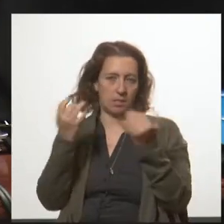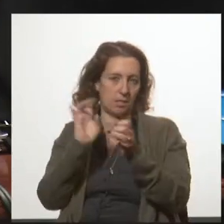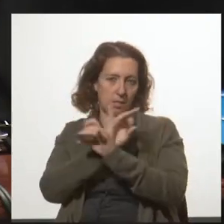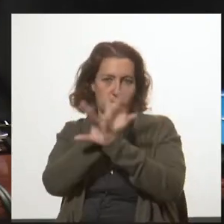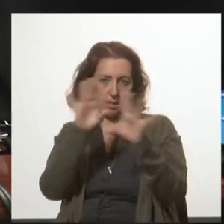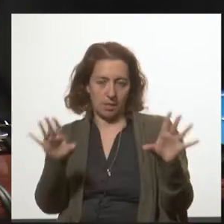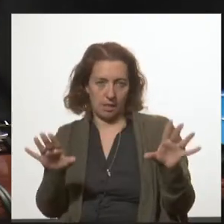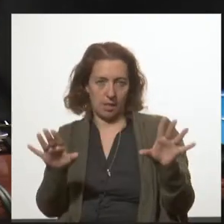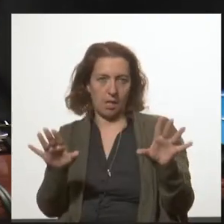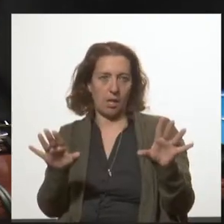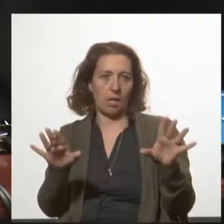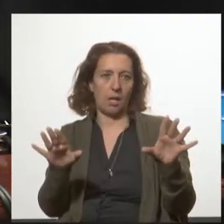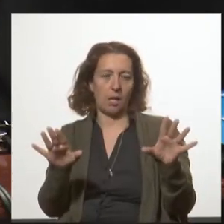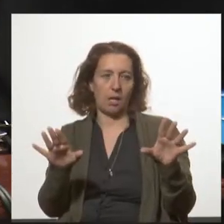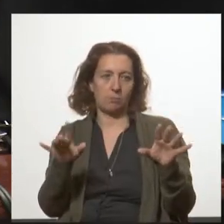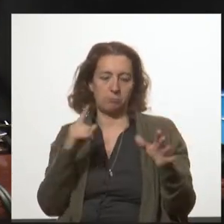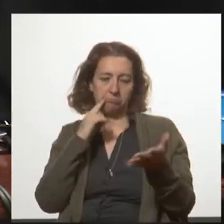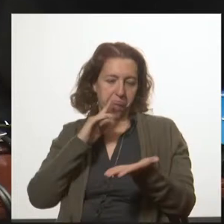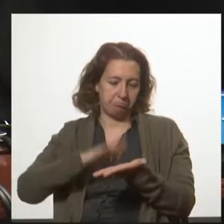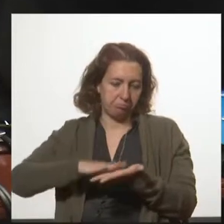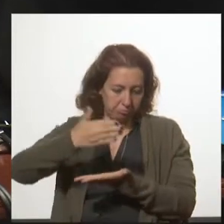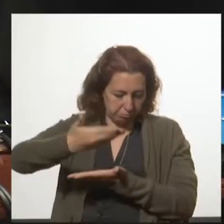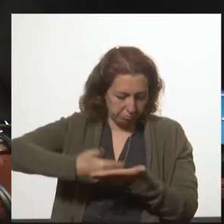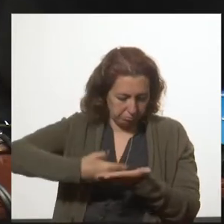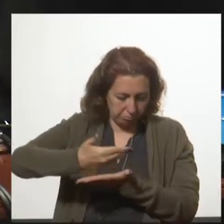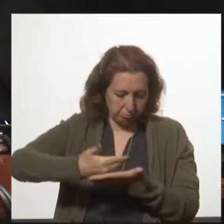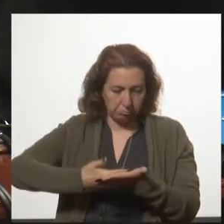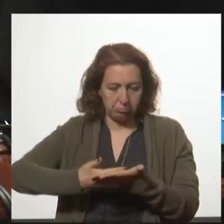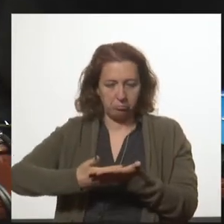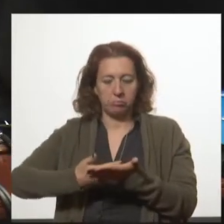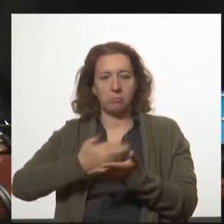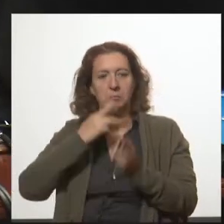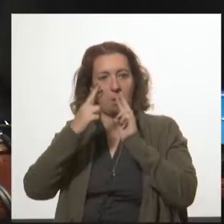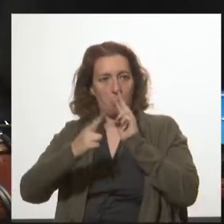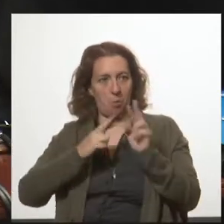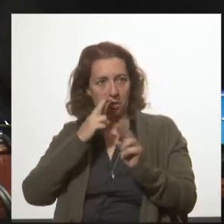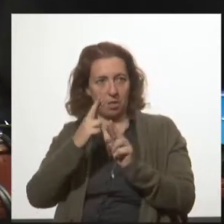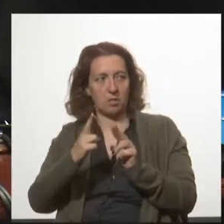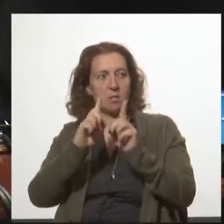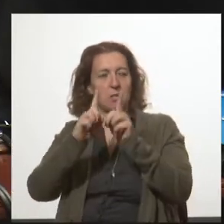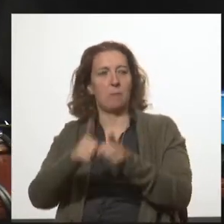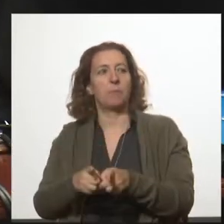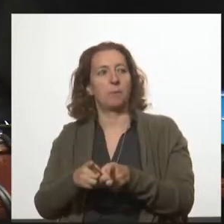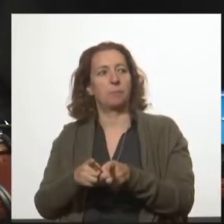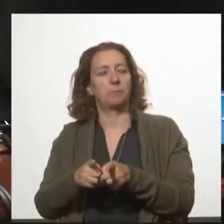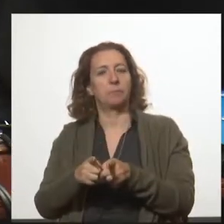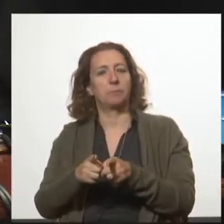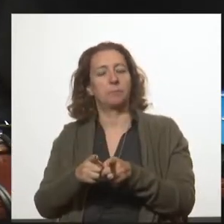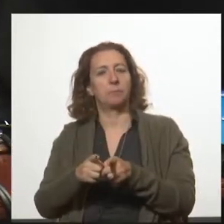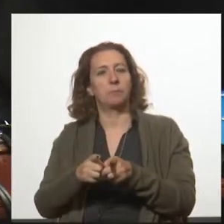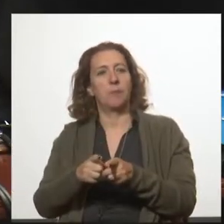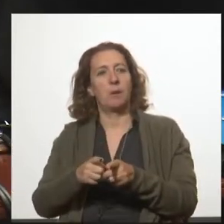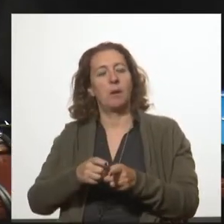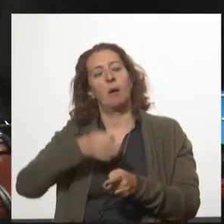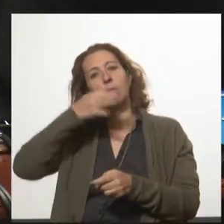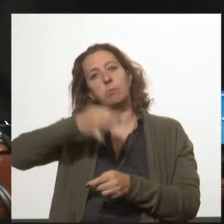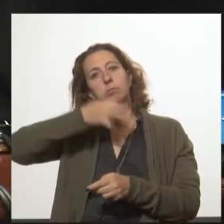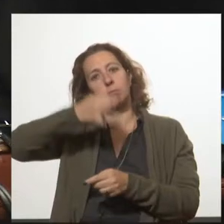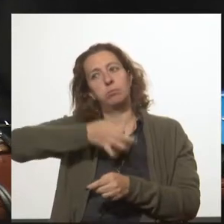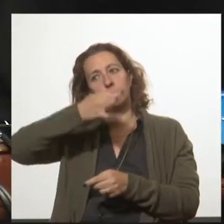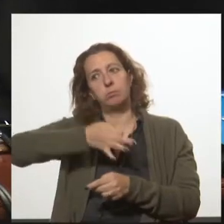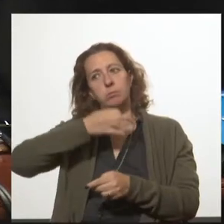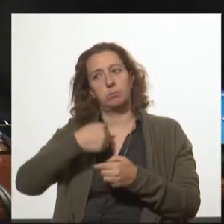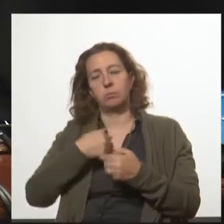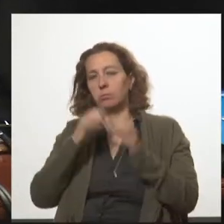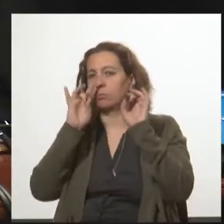claro documentado en las respuestas y en la exposición que ha hecho yo